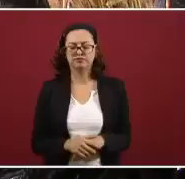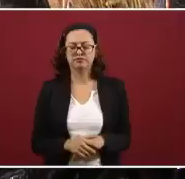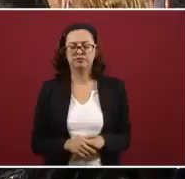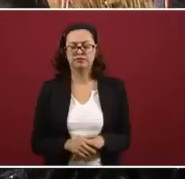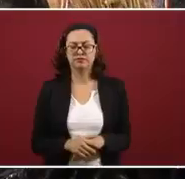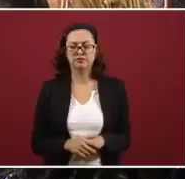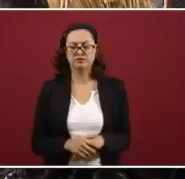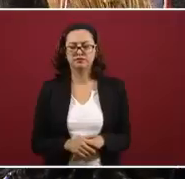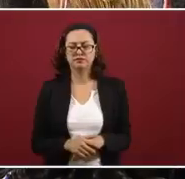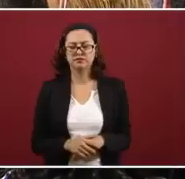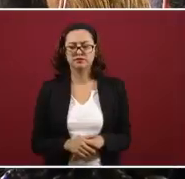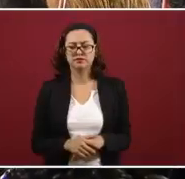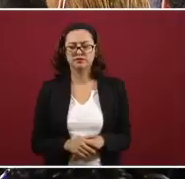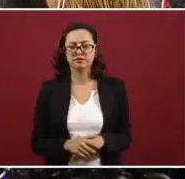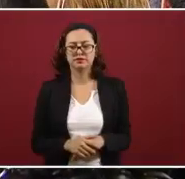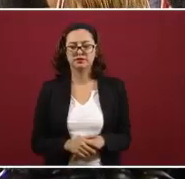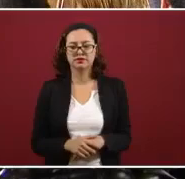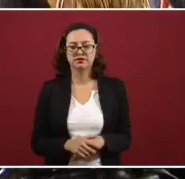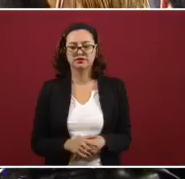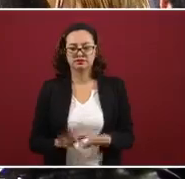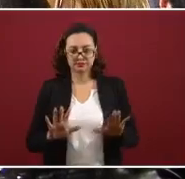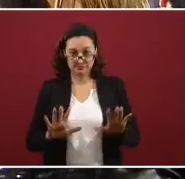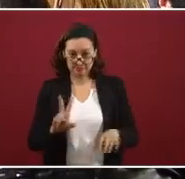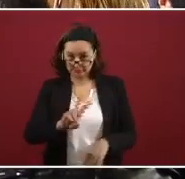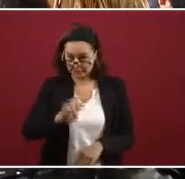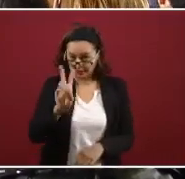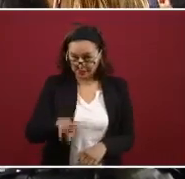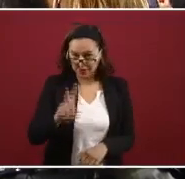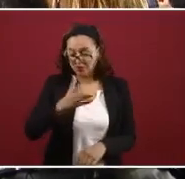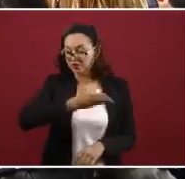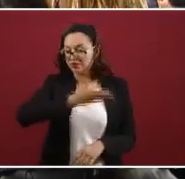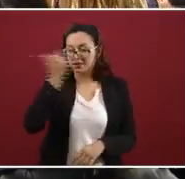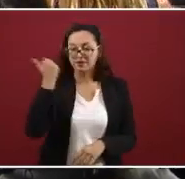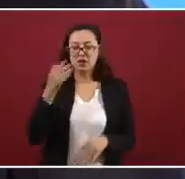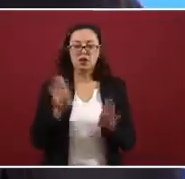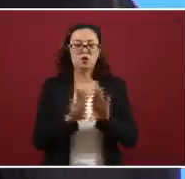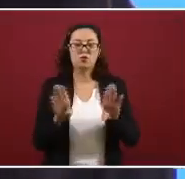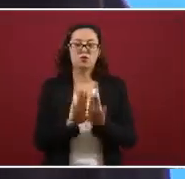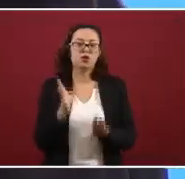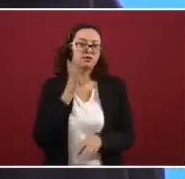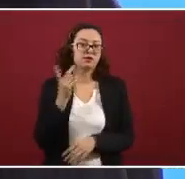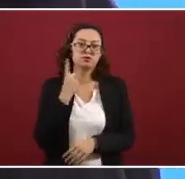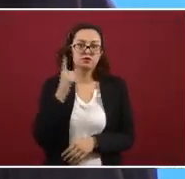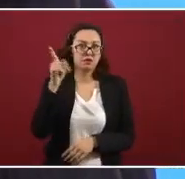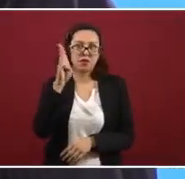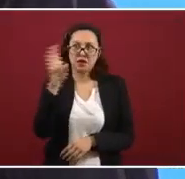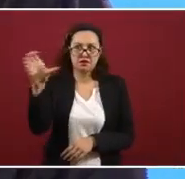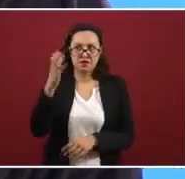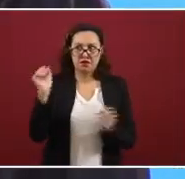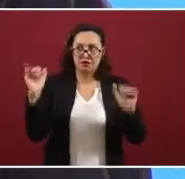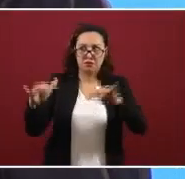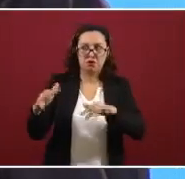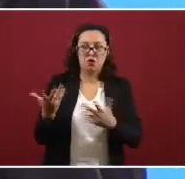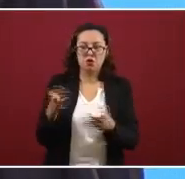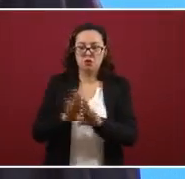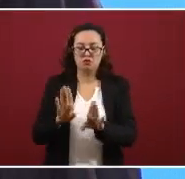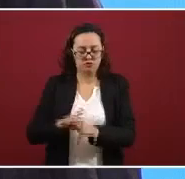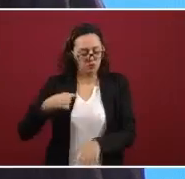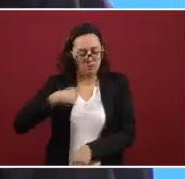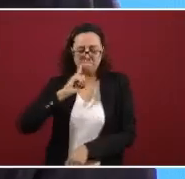verdad que yo no estaba enterado de cuál era la composición del Congreso. Tampoco. Tengo